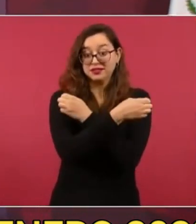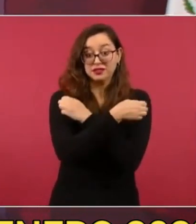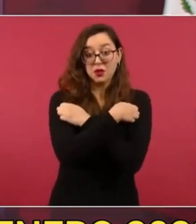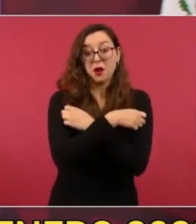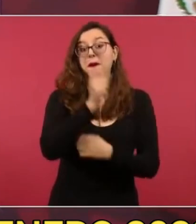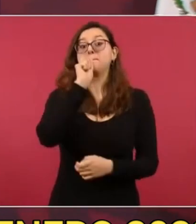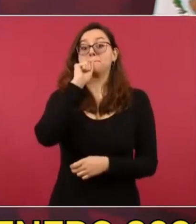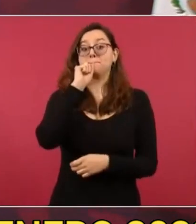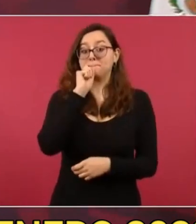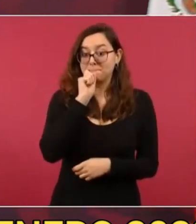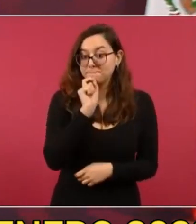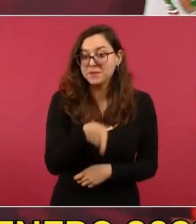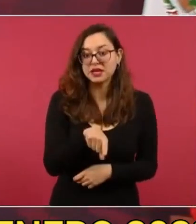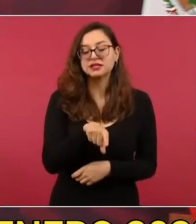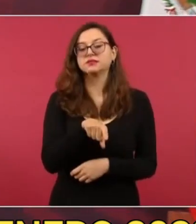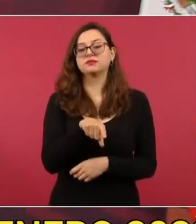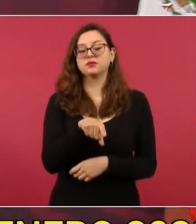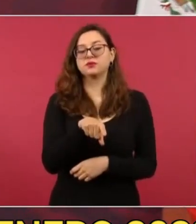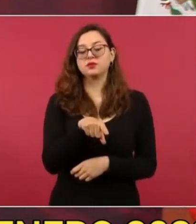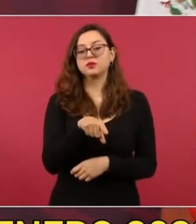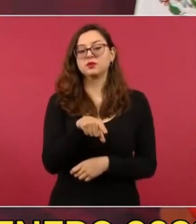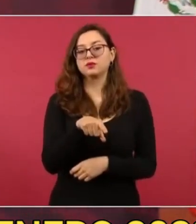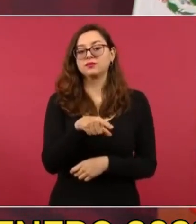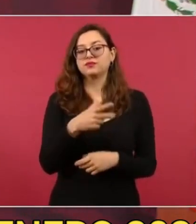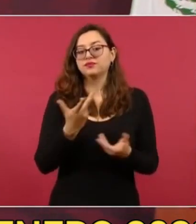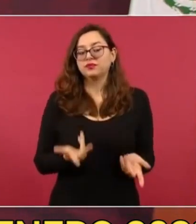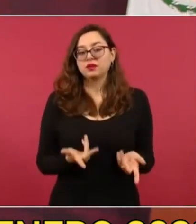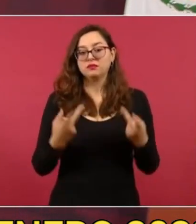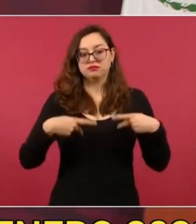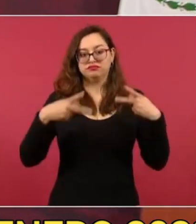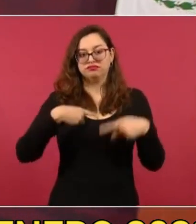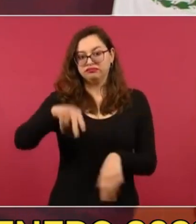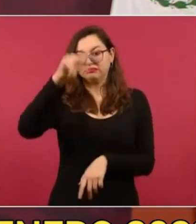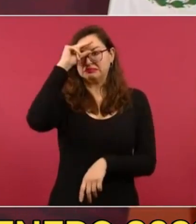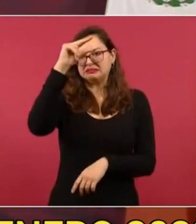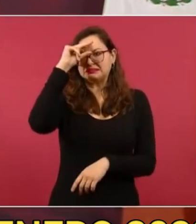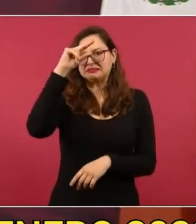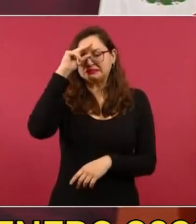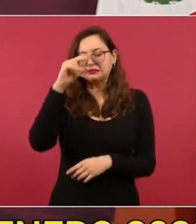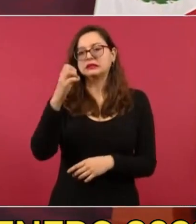Lo mismo hicieron cooptando a los intelectuales.